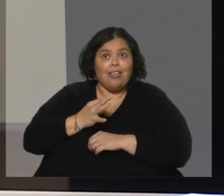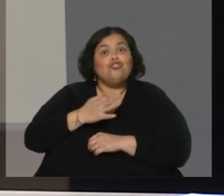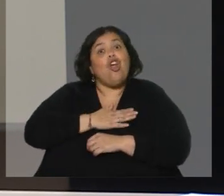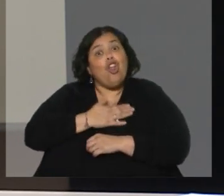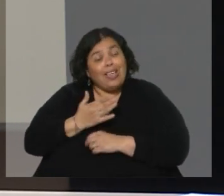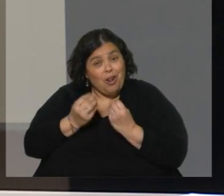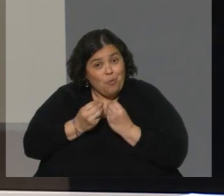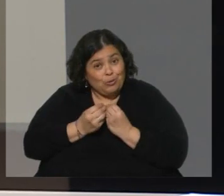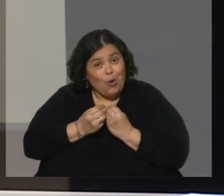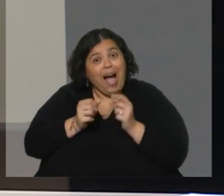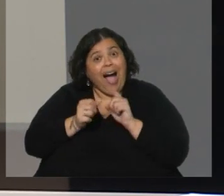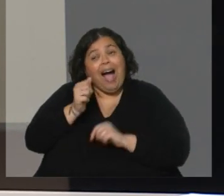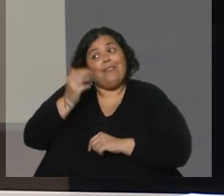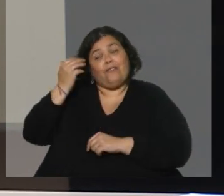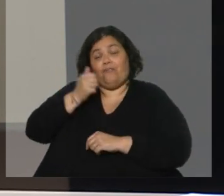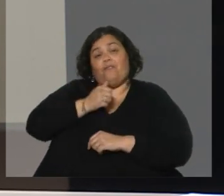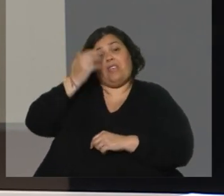sigo queriendo al Jorge